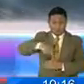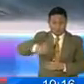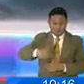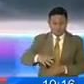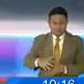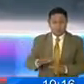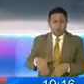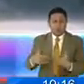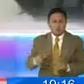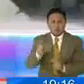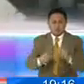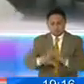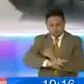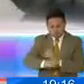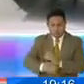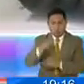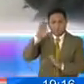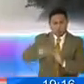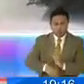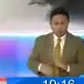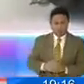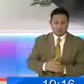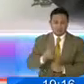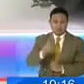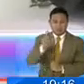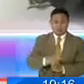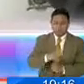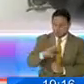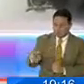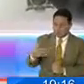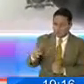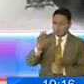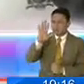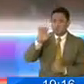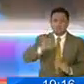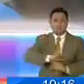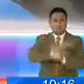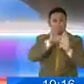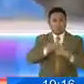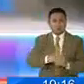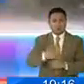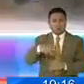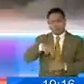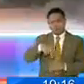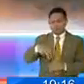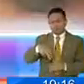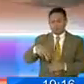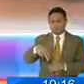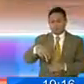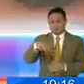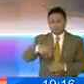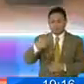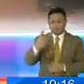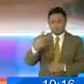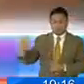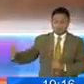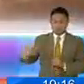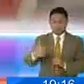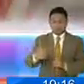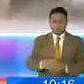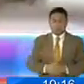combatir el robo a personas. Uno de los afectados los reconoció cerca de las 5 de la mañana cuando caminaba a la parada. Fue abordado por los